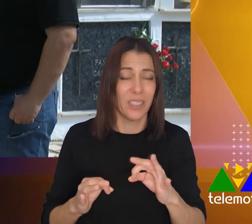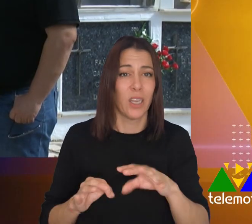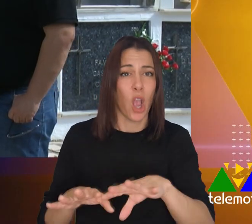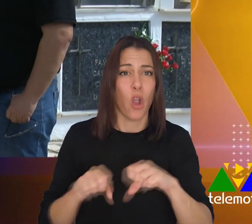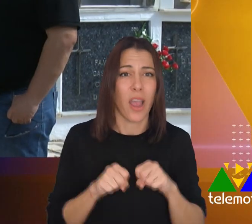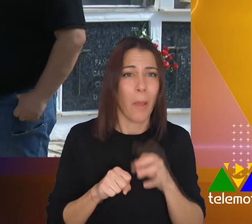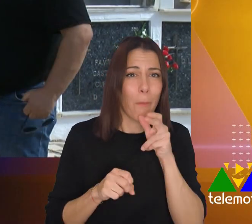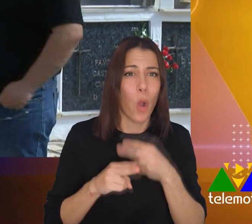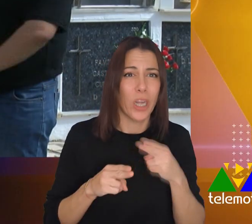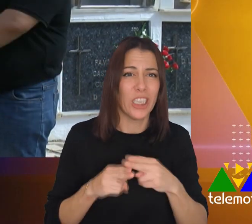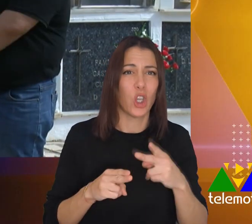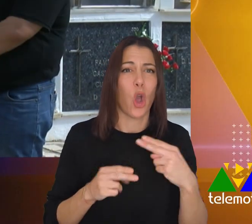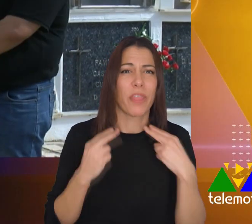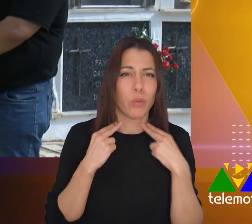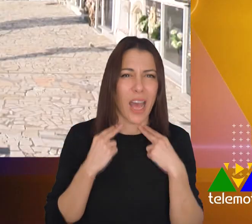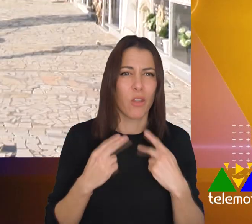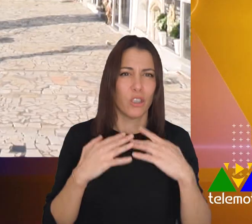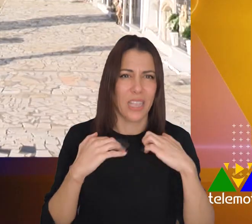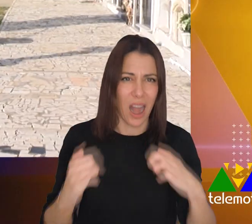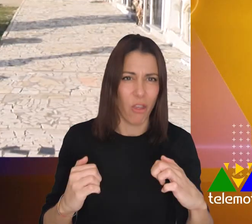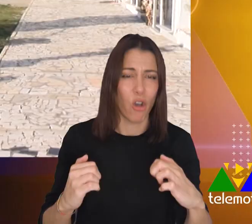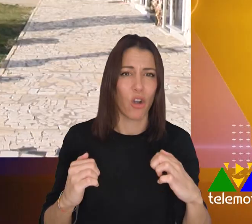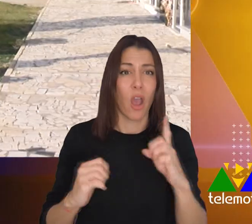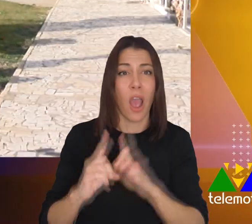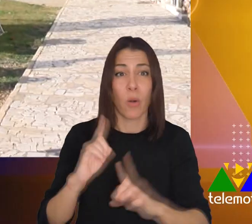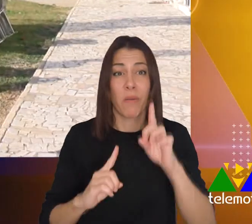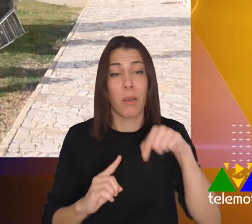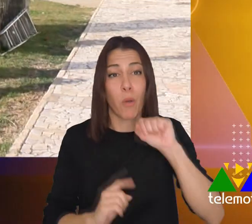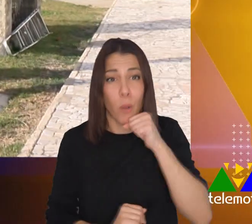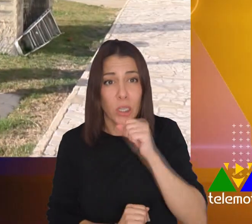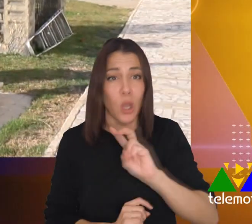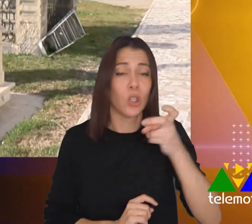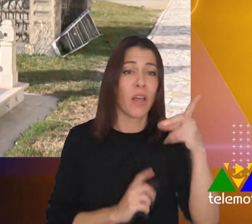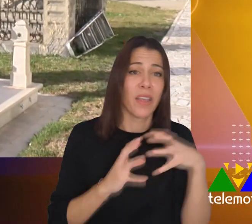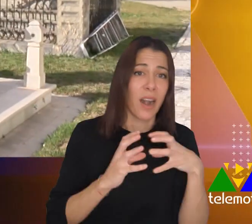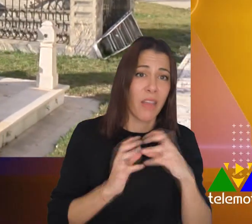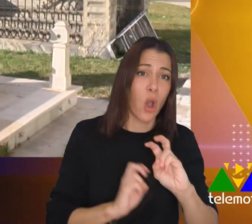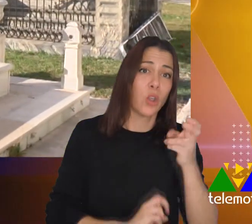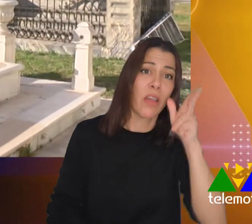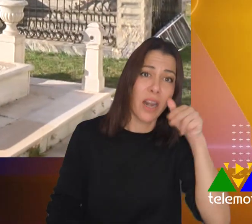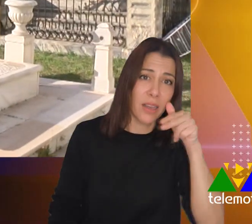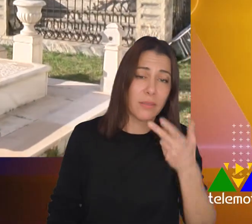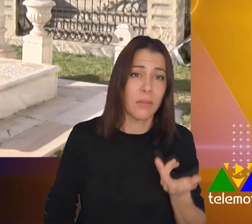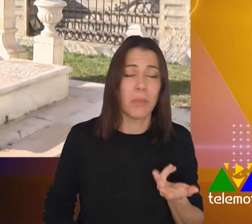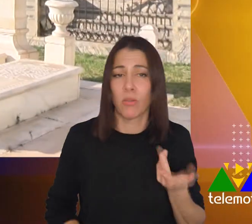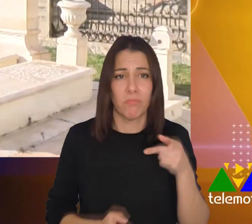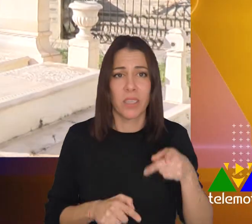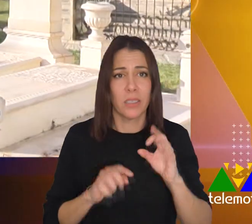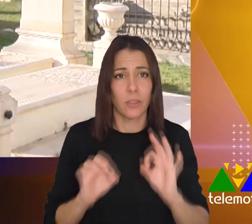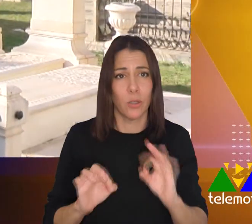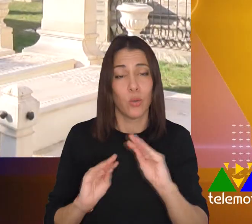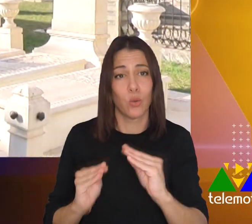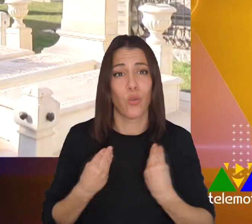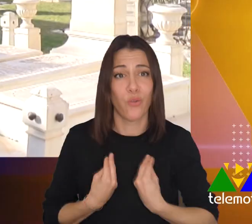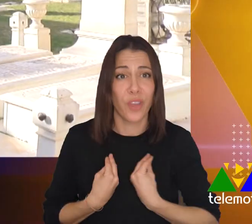cargos políticos de diputado, senador, y unas veces por Motril, por Granada, otras veces por Alicante, y esa fue su